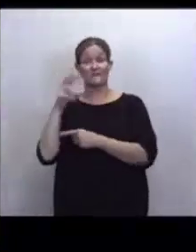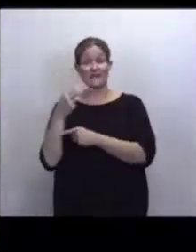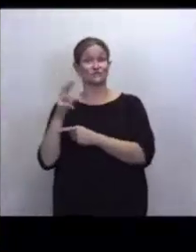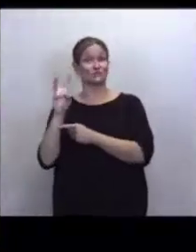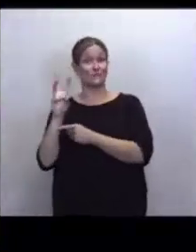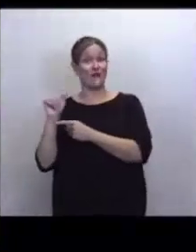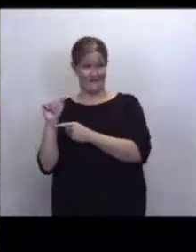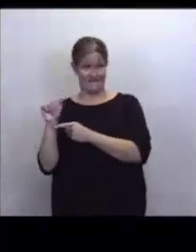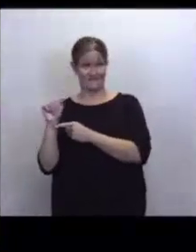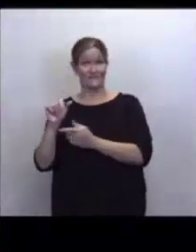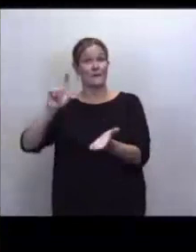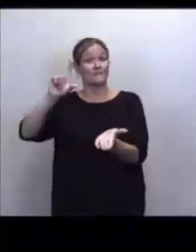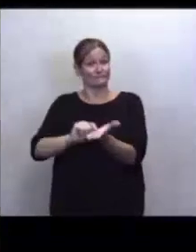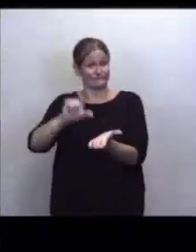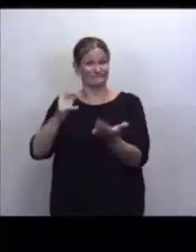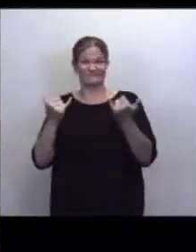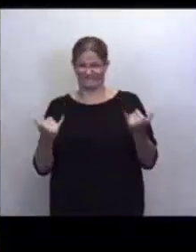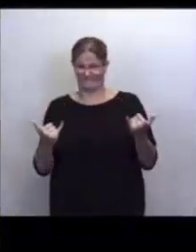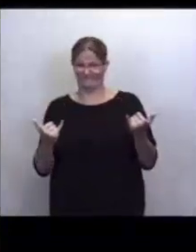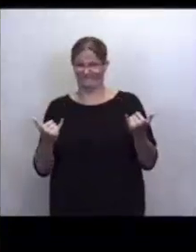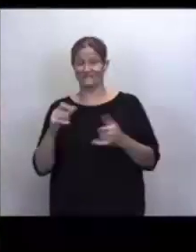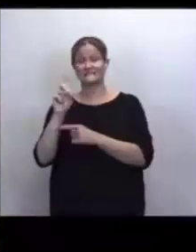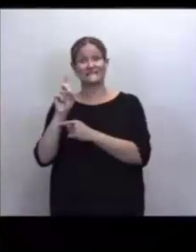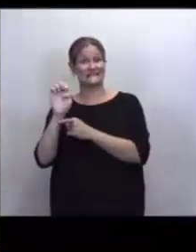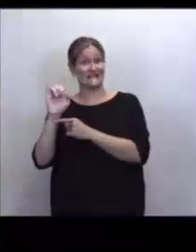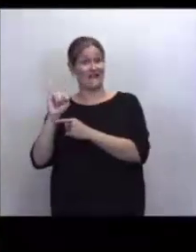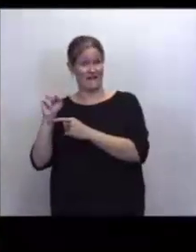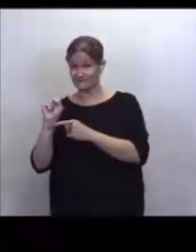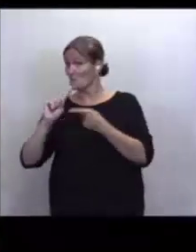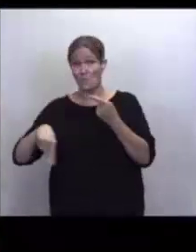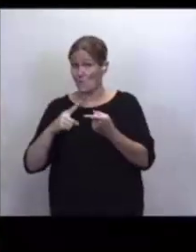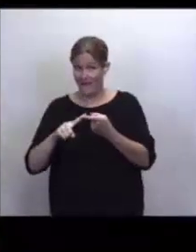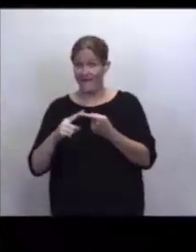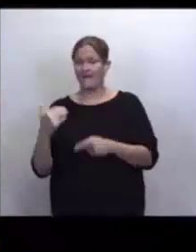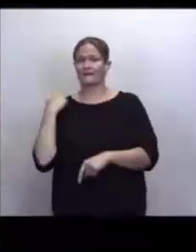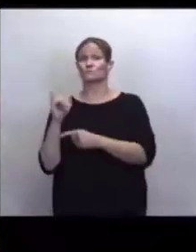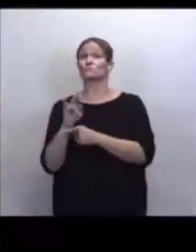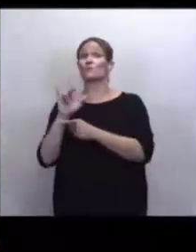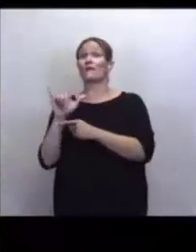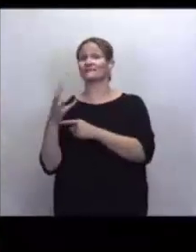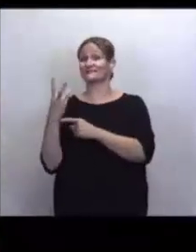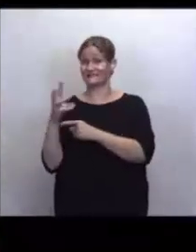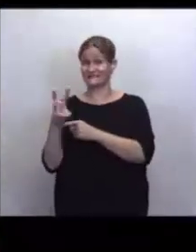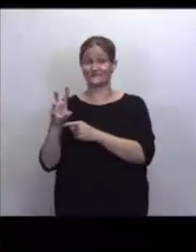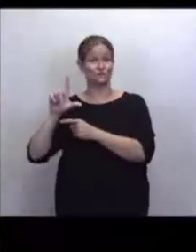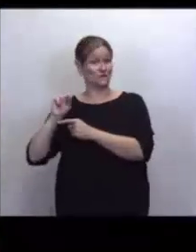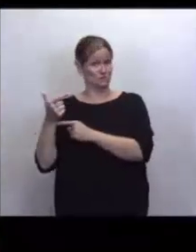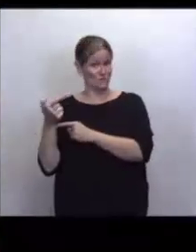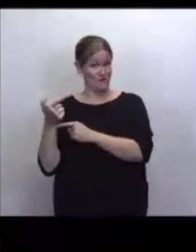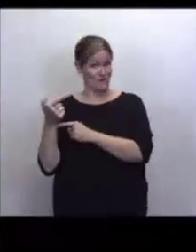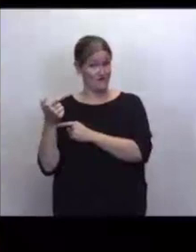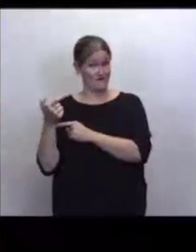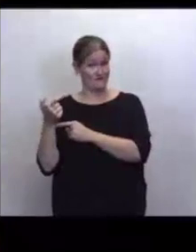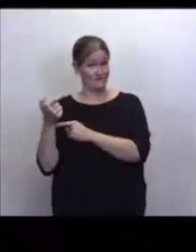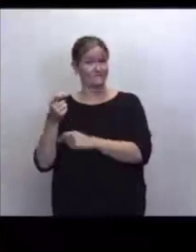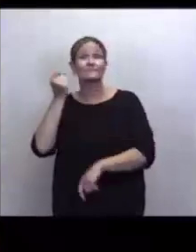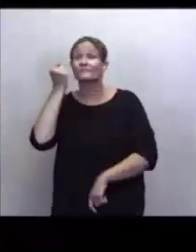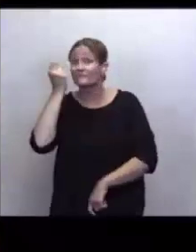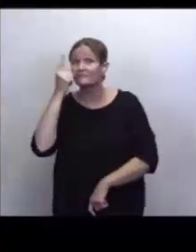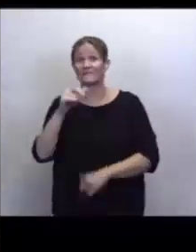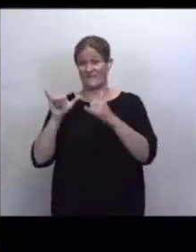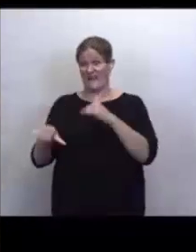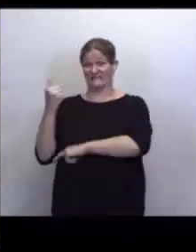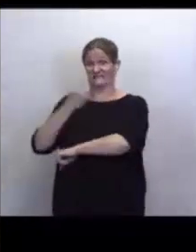Procedimiento de Dominio Eminente de Nueva York, o EDPL. el Departamento de Transporte del Estado de